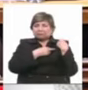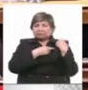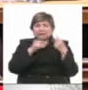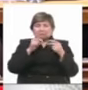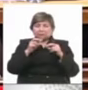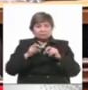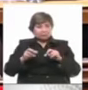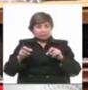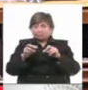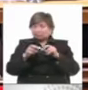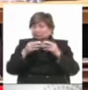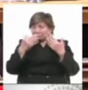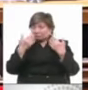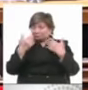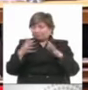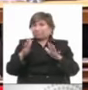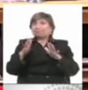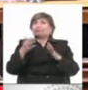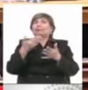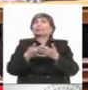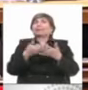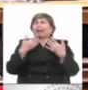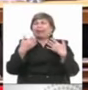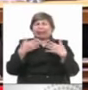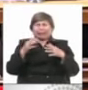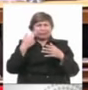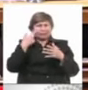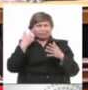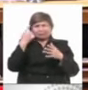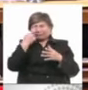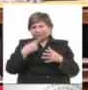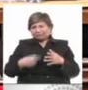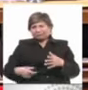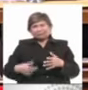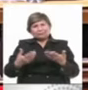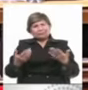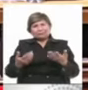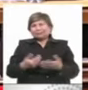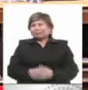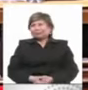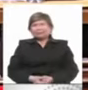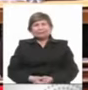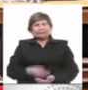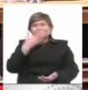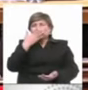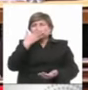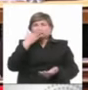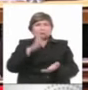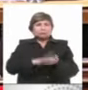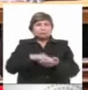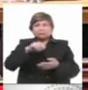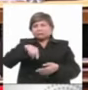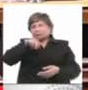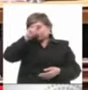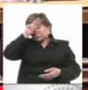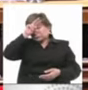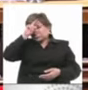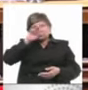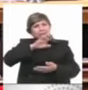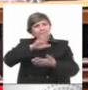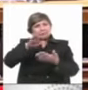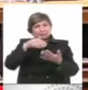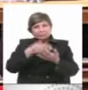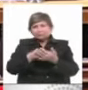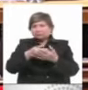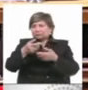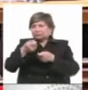Parlamento solamente, que ya bastante mellada tiene su imagen en el país, sino que es malísimo para la patria. En un momento donde todos deberíamos